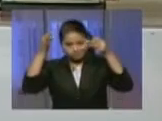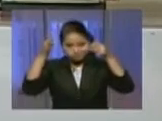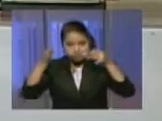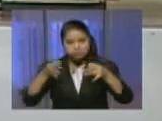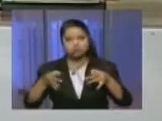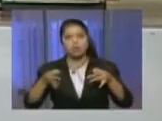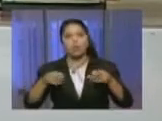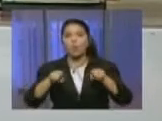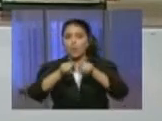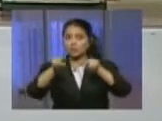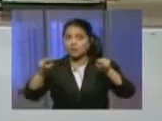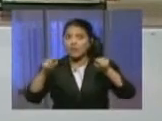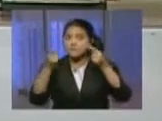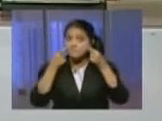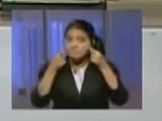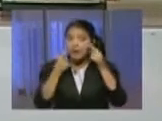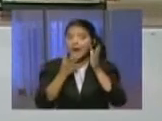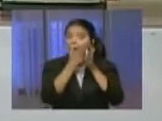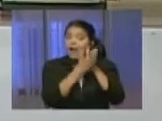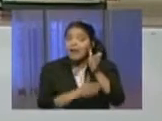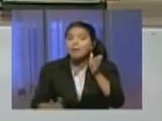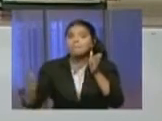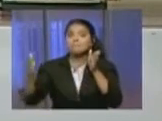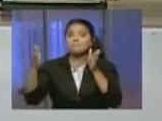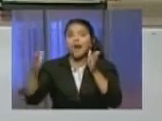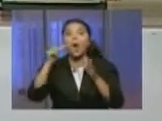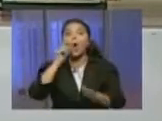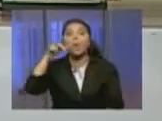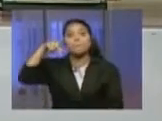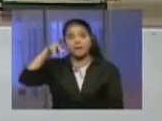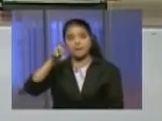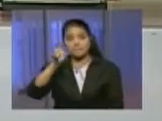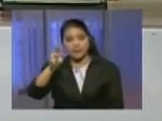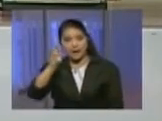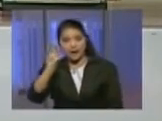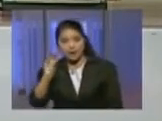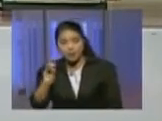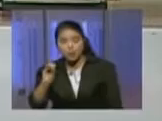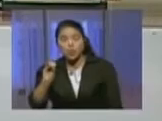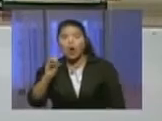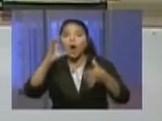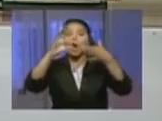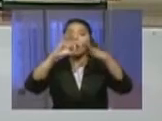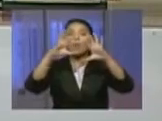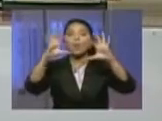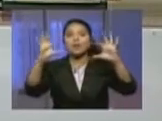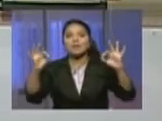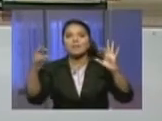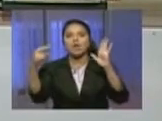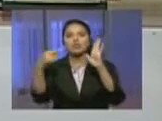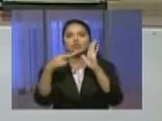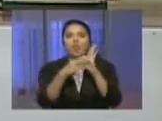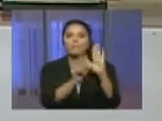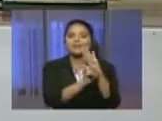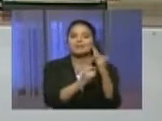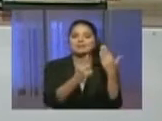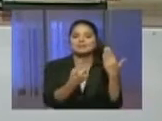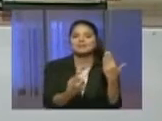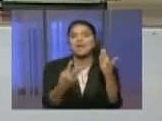ciclo olímpico fíjense el plan que está proponiendo Endo Pedro Infante ciclo olímpico 2016